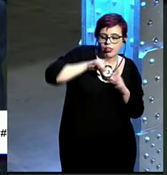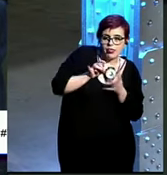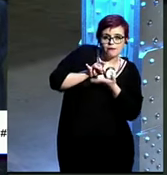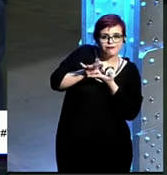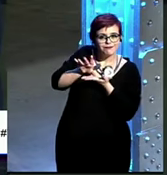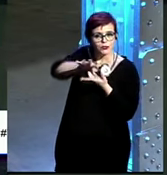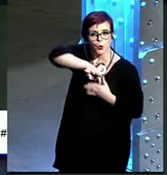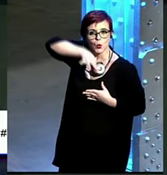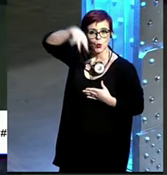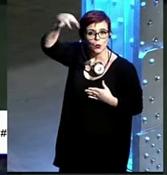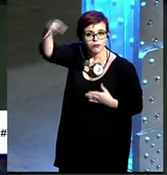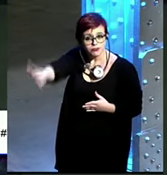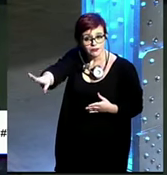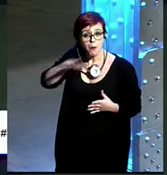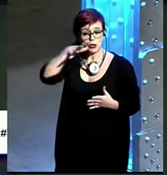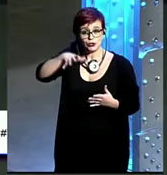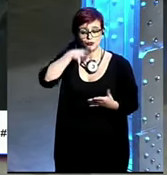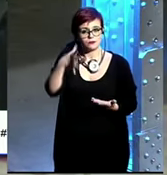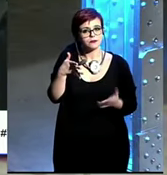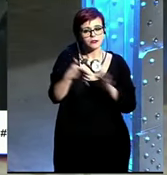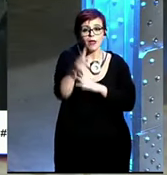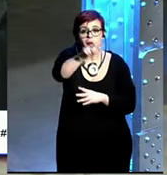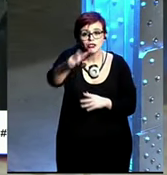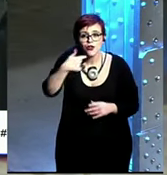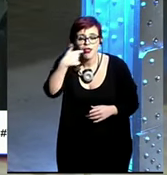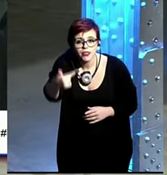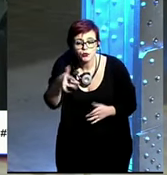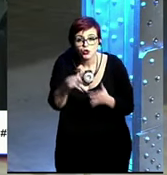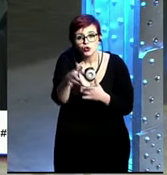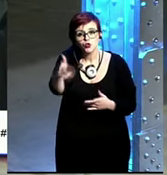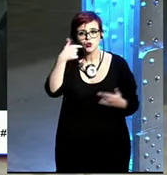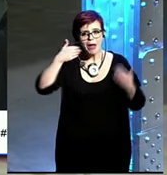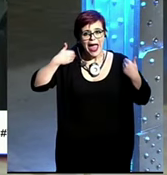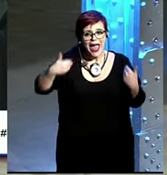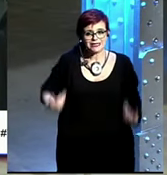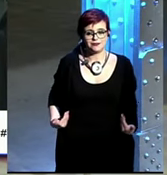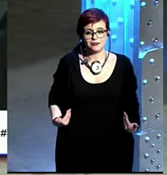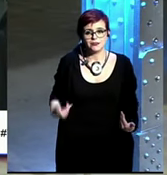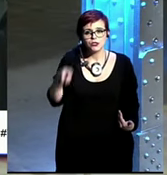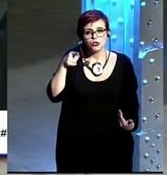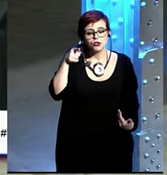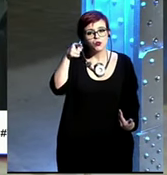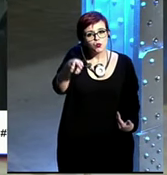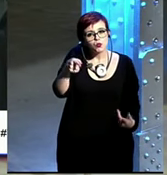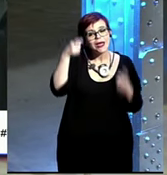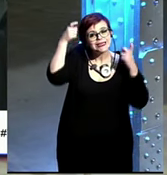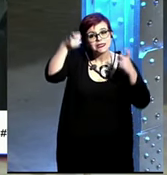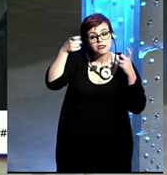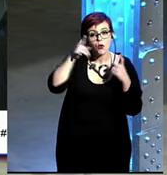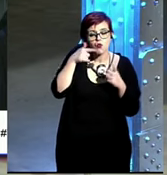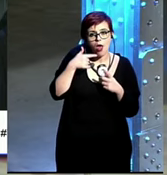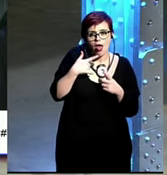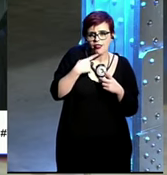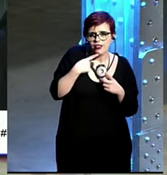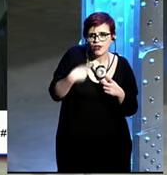Así definimos la depresión. Le decimos a la gente: tú eres un ente y estás tratando con esta dificultad